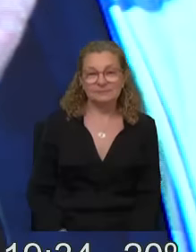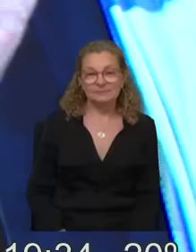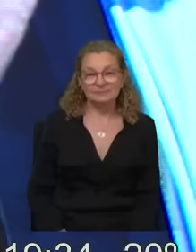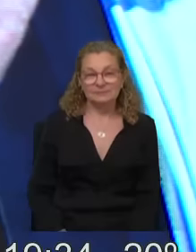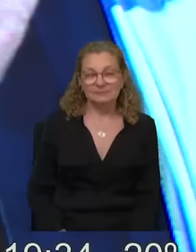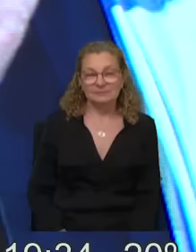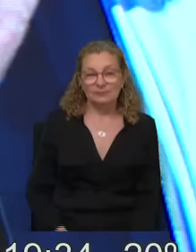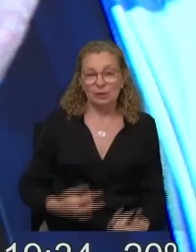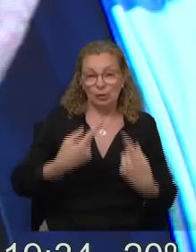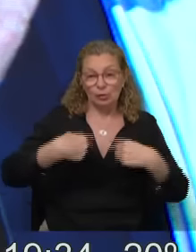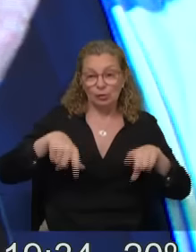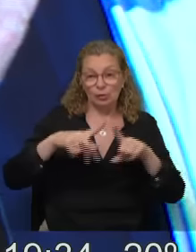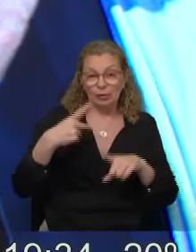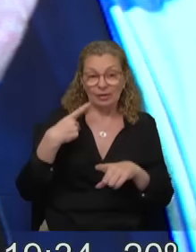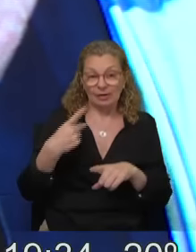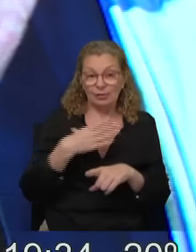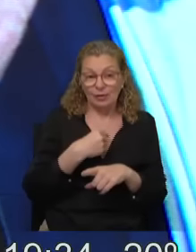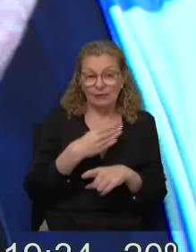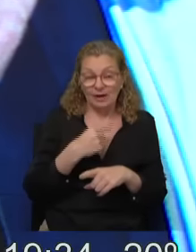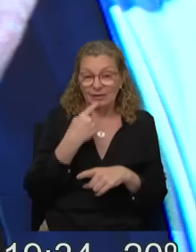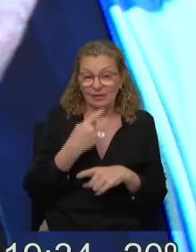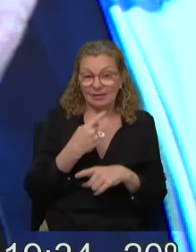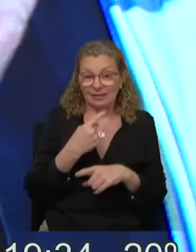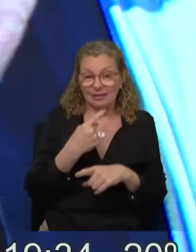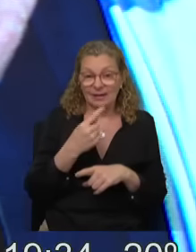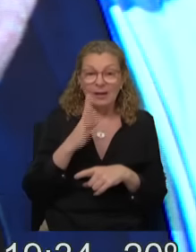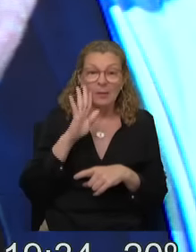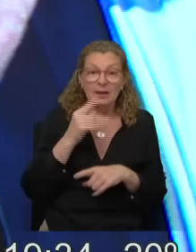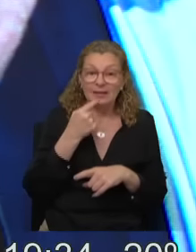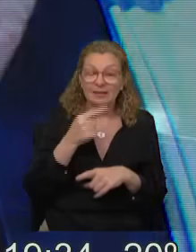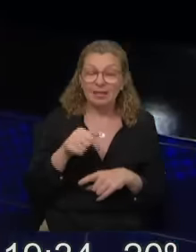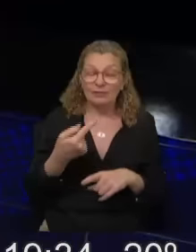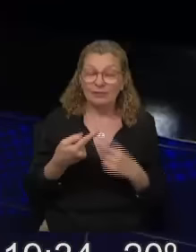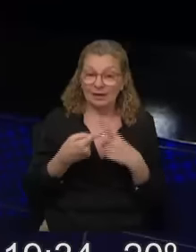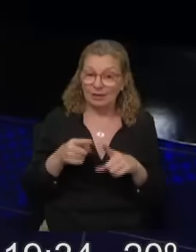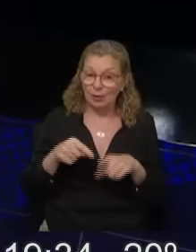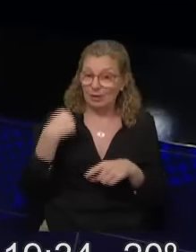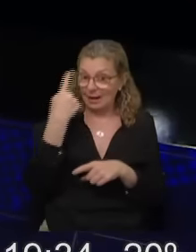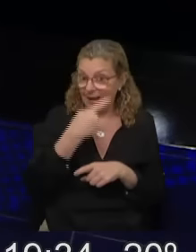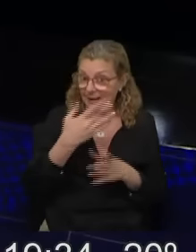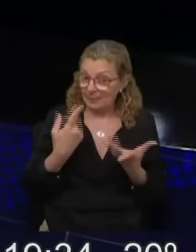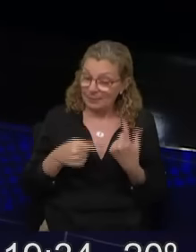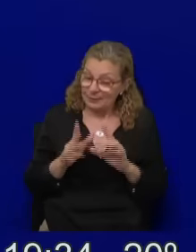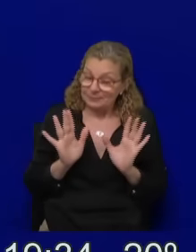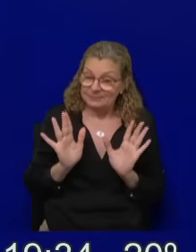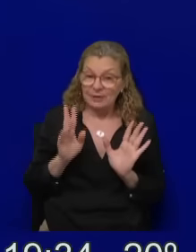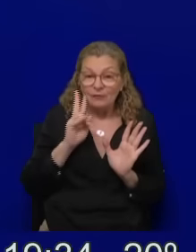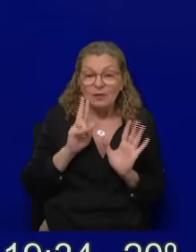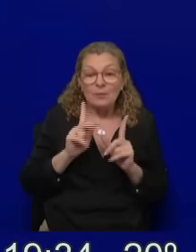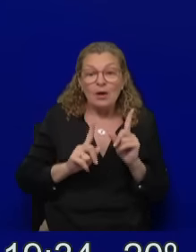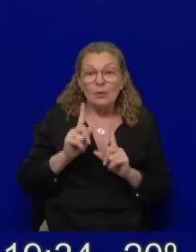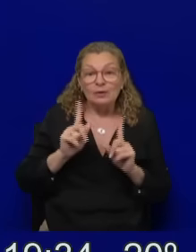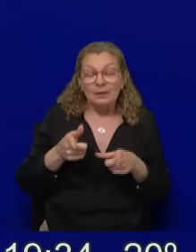Todo el territorio allí blanco, señal de unidad, las caras capaz que decían otra cosa, pero capaz bueno. Capaz que decían otra cosa, y también vemos